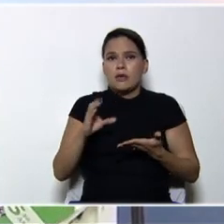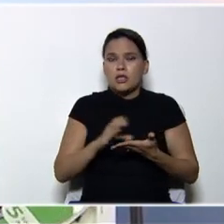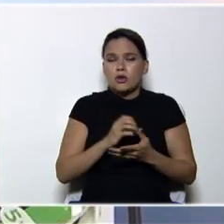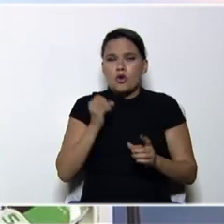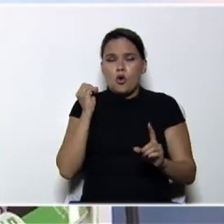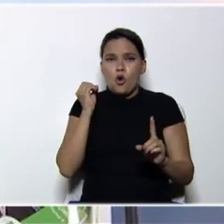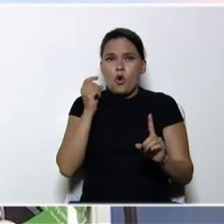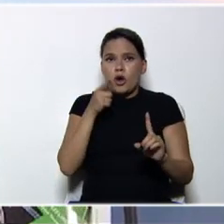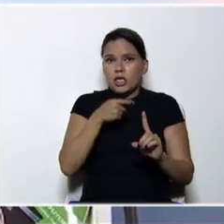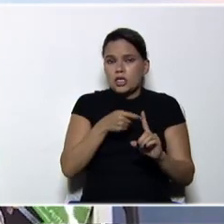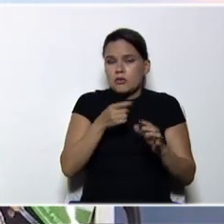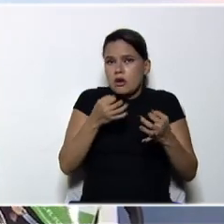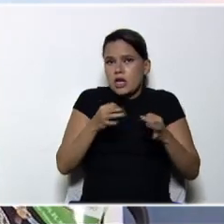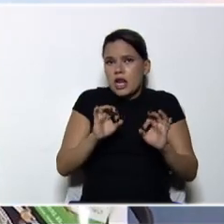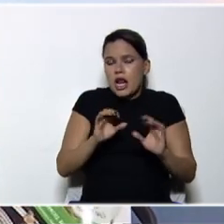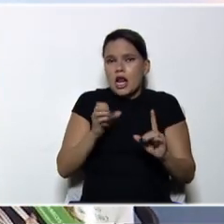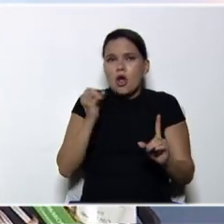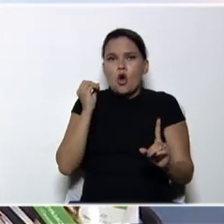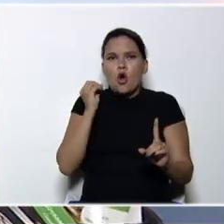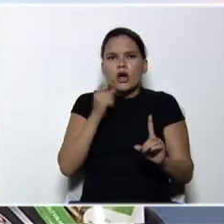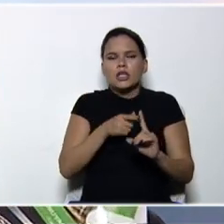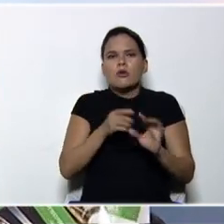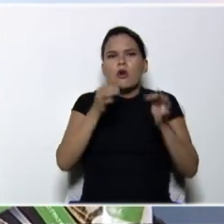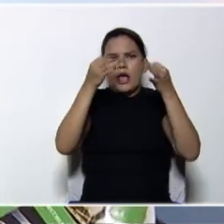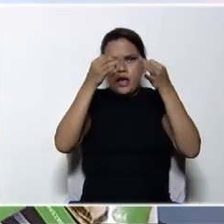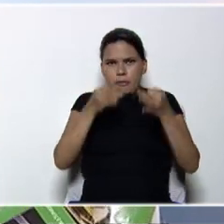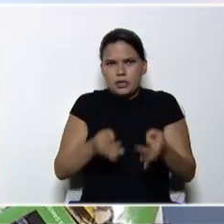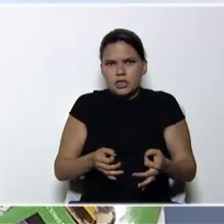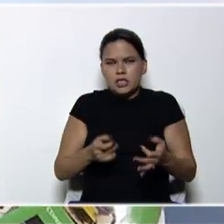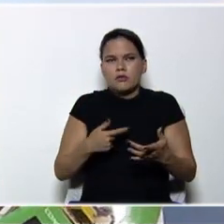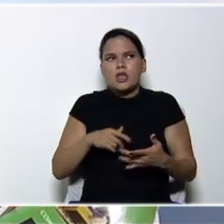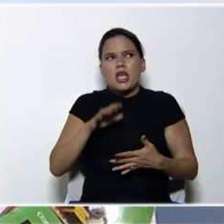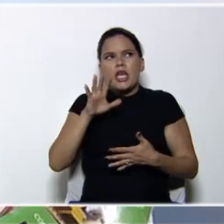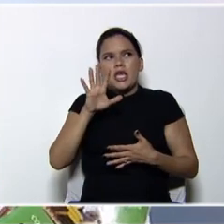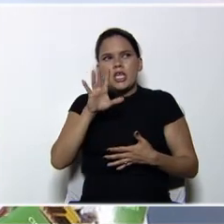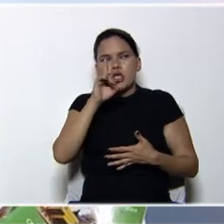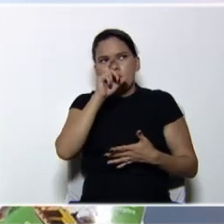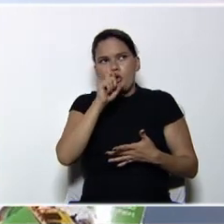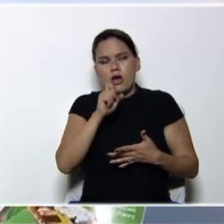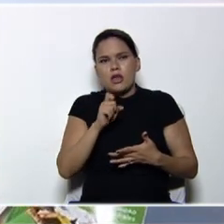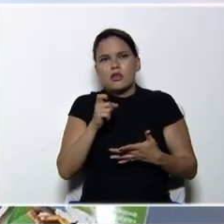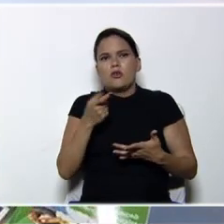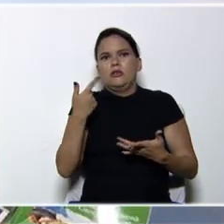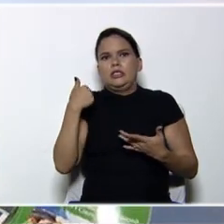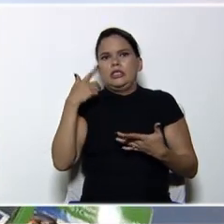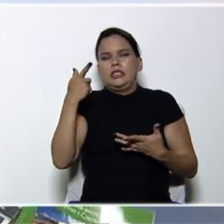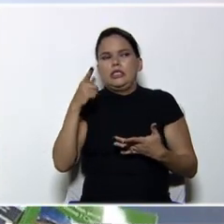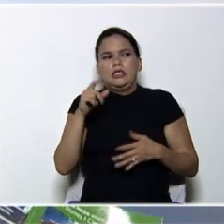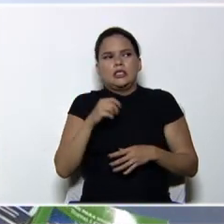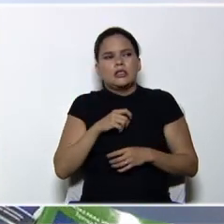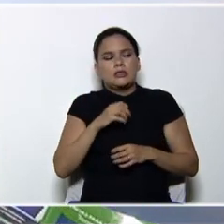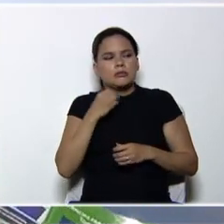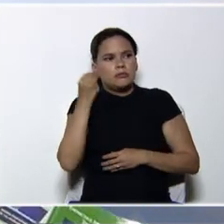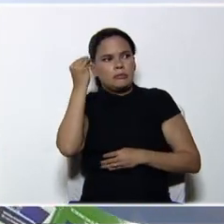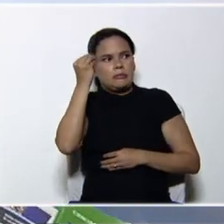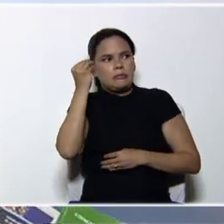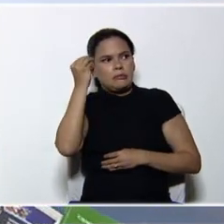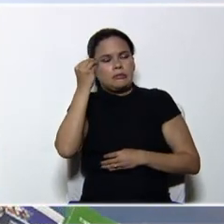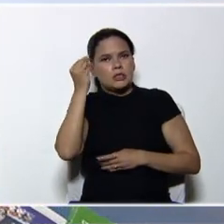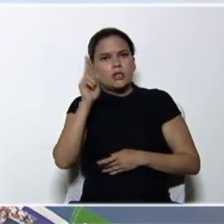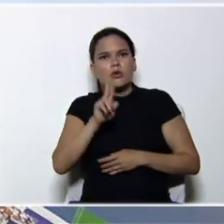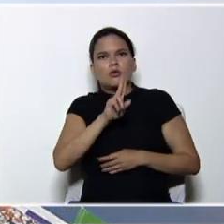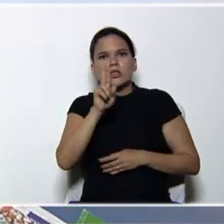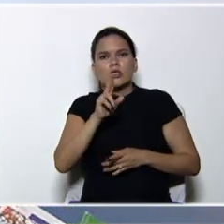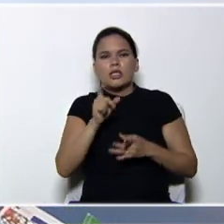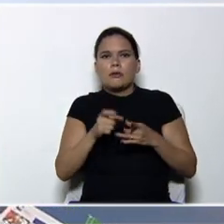y unos objetivos específicos, y ya mis muchachos de quinto año y de sexto se deben de estar preocupando cuando estoy usando estas palabras, pero si nos damos